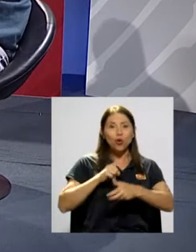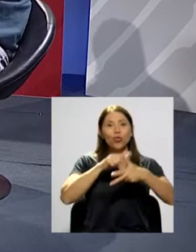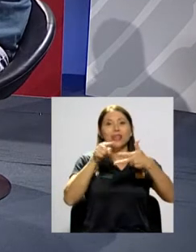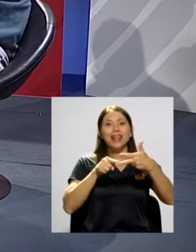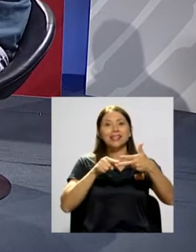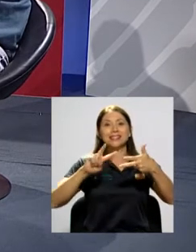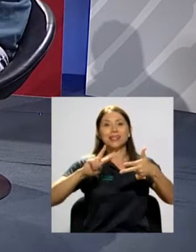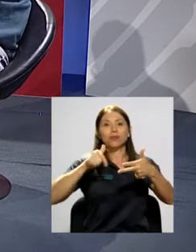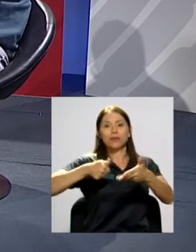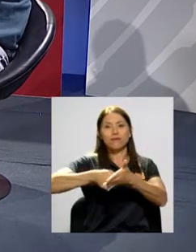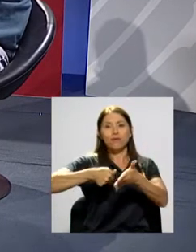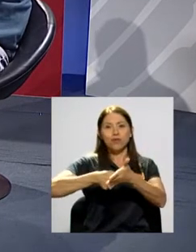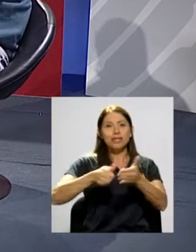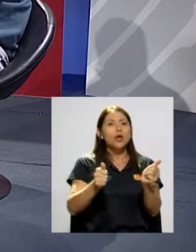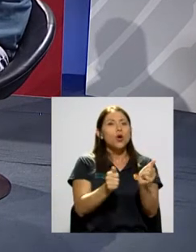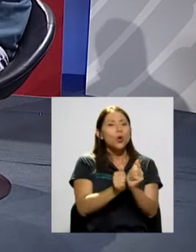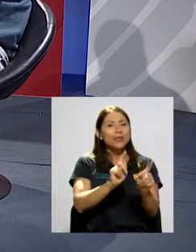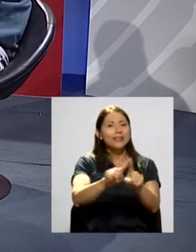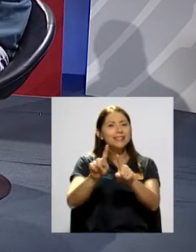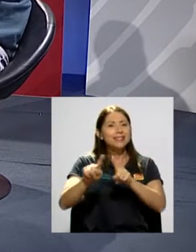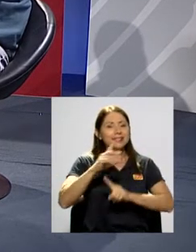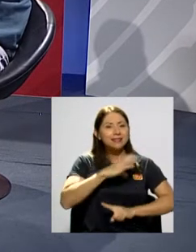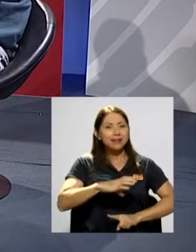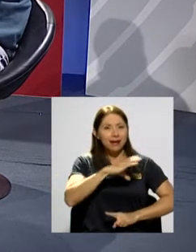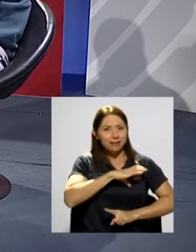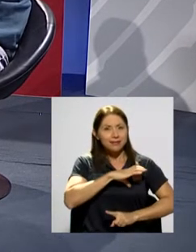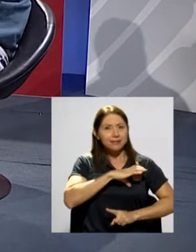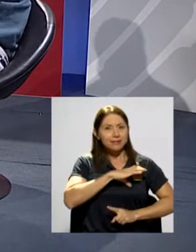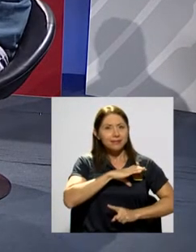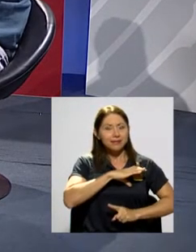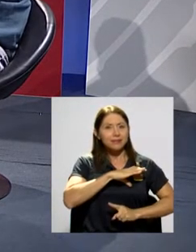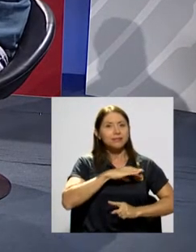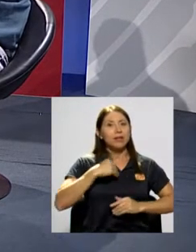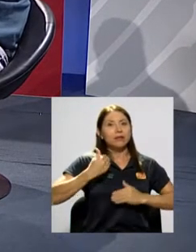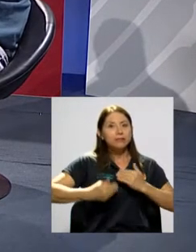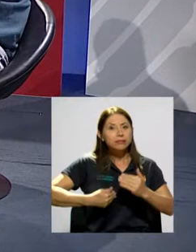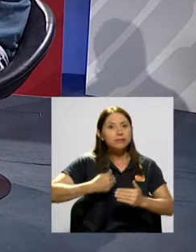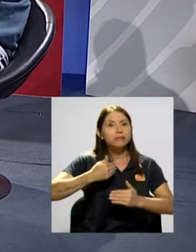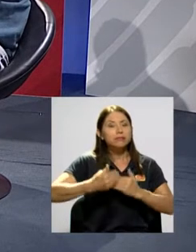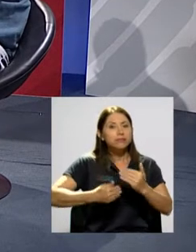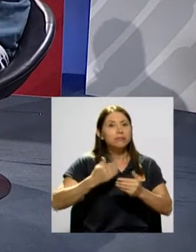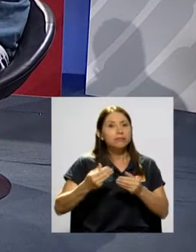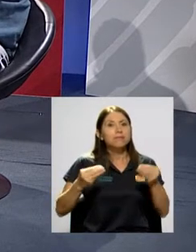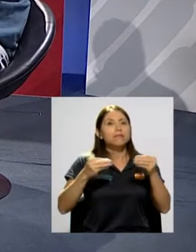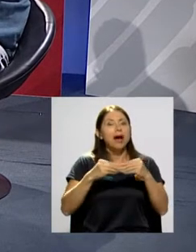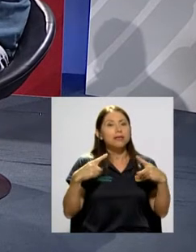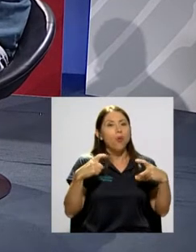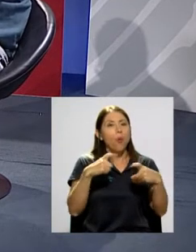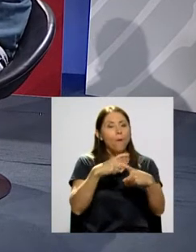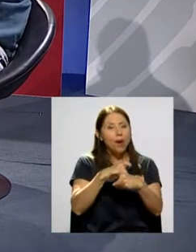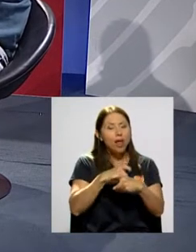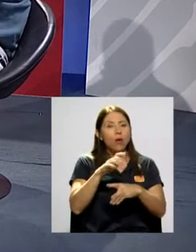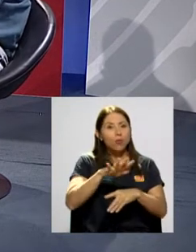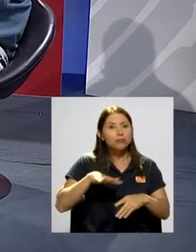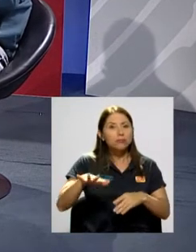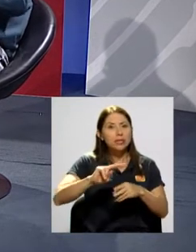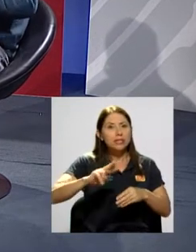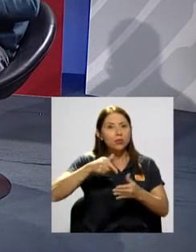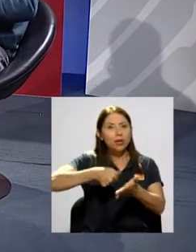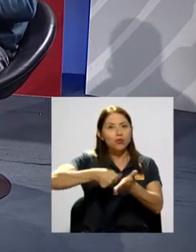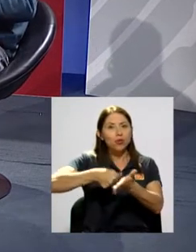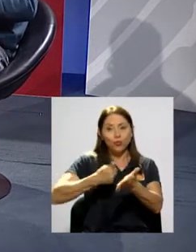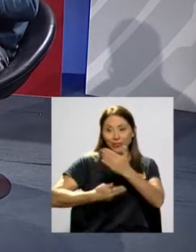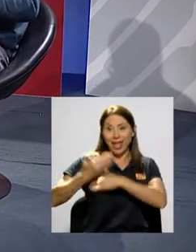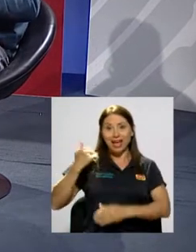distintas características, cada vez se va volviendo más complejo el escenario de la segunda ronda. Tuvimos el de